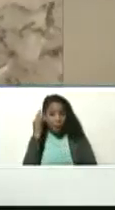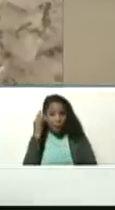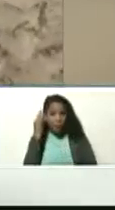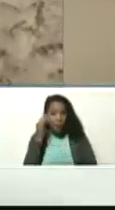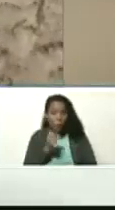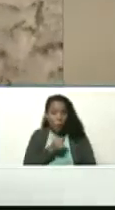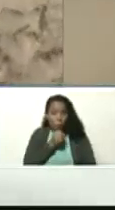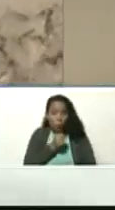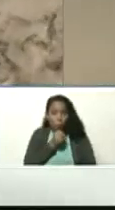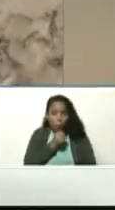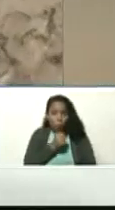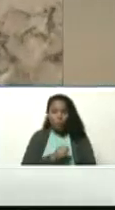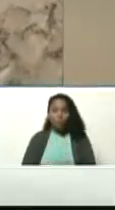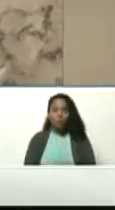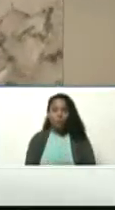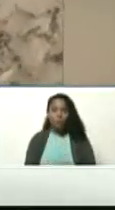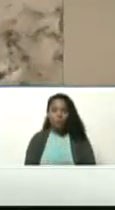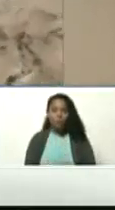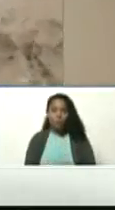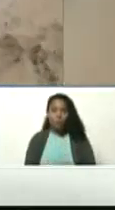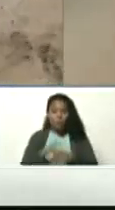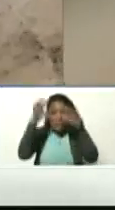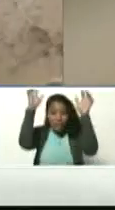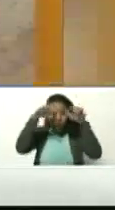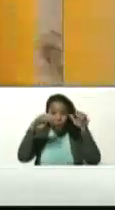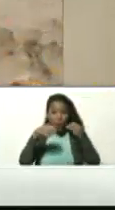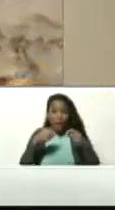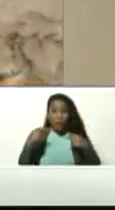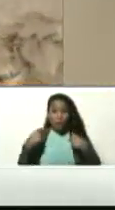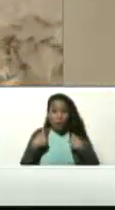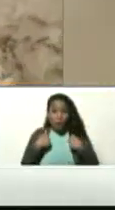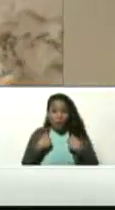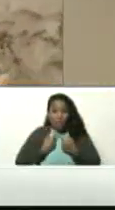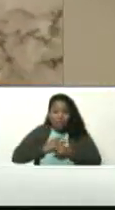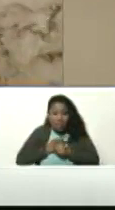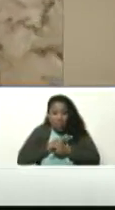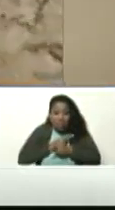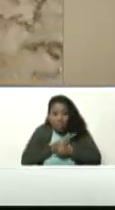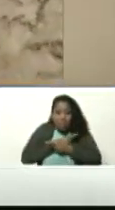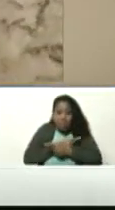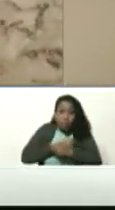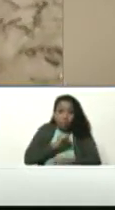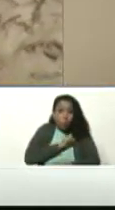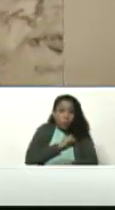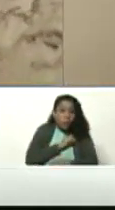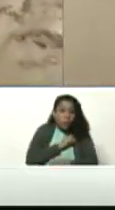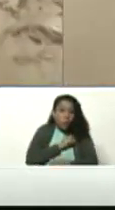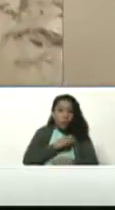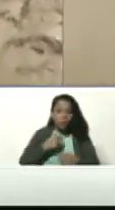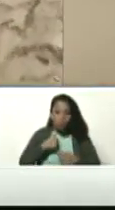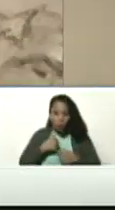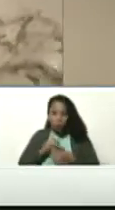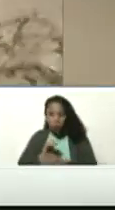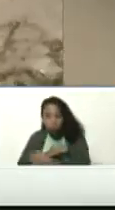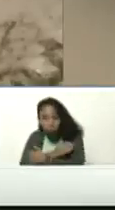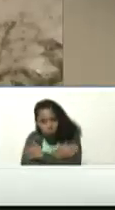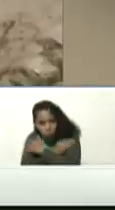mayor que cuando llueve se pone muy nerviosa. Yo la abracé, nos